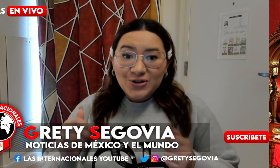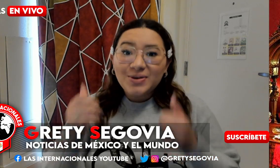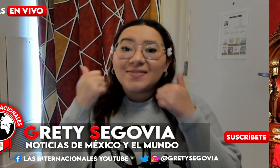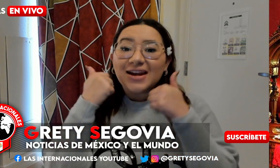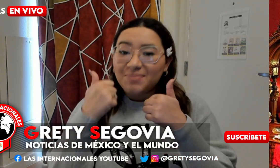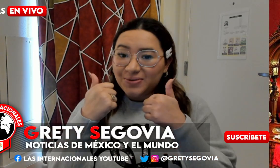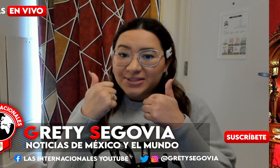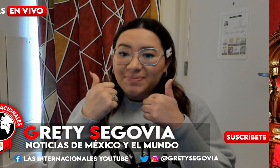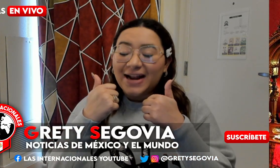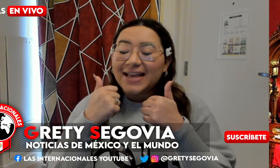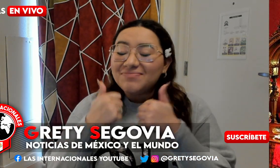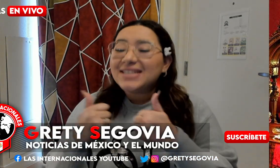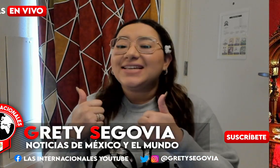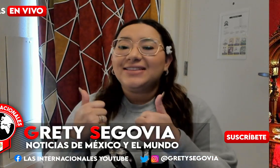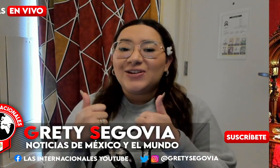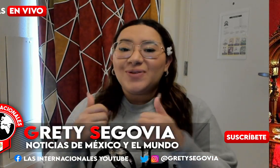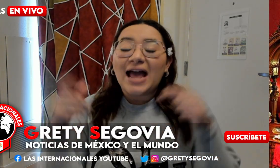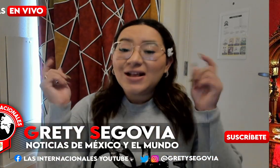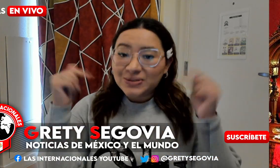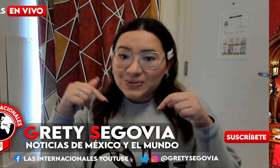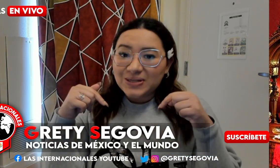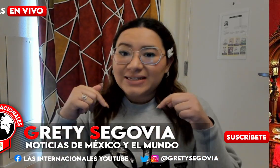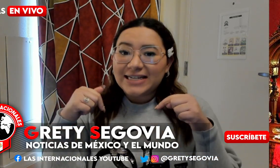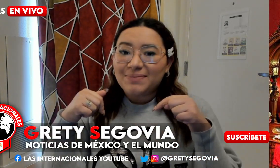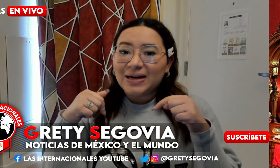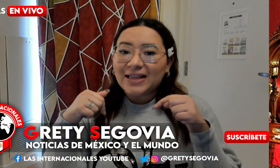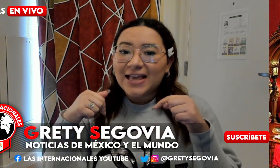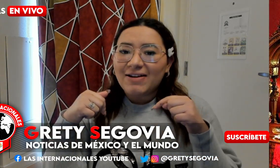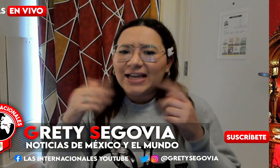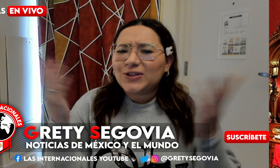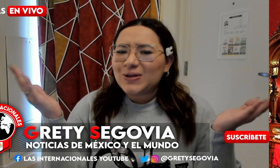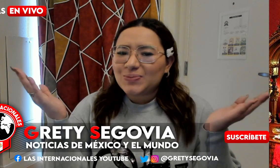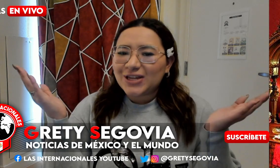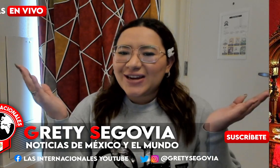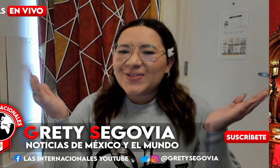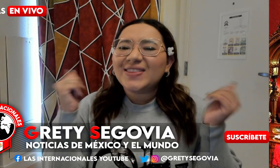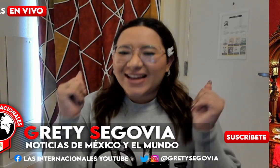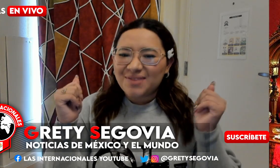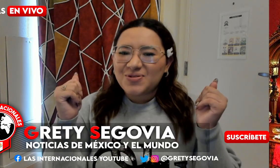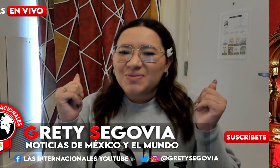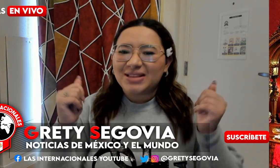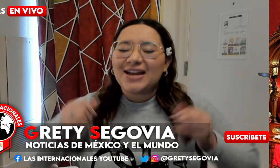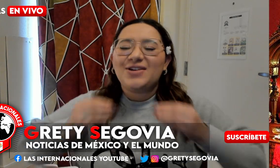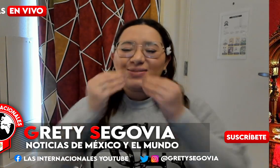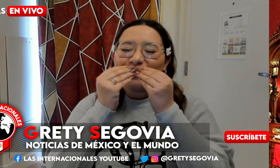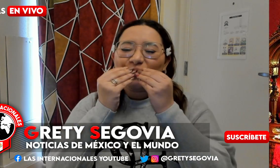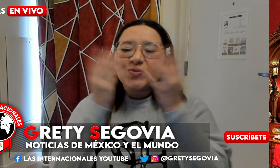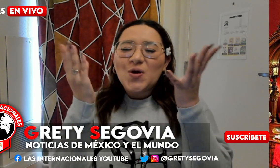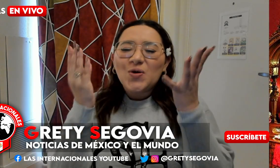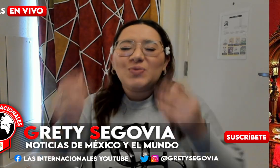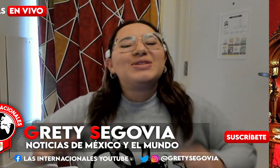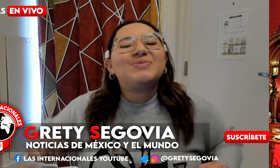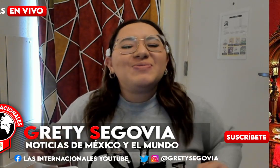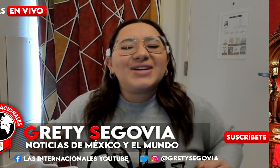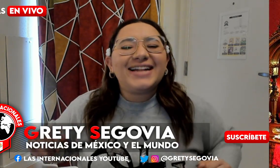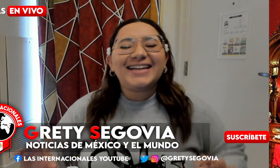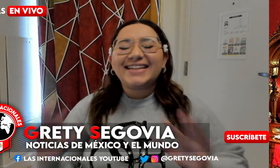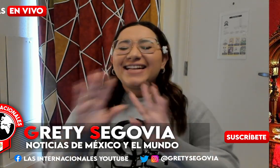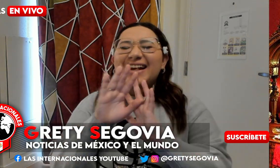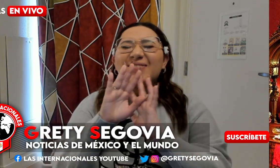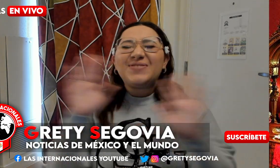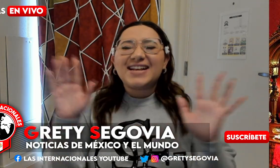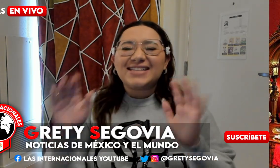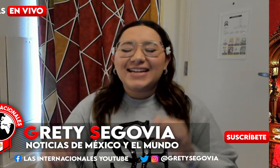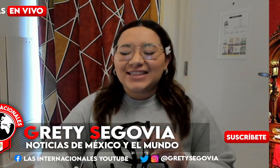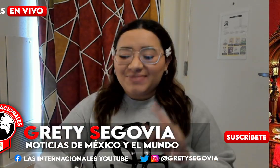video. No olviden darle me gusta para que más gente lo vea. Suscribirse en la parte de aquí abajito. Y por qué no, dejarme un comentario. Les mando un beso muy muy grande.